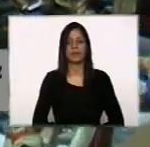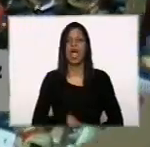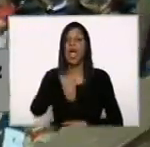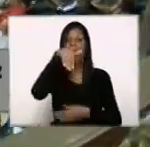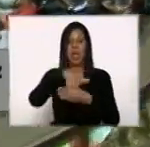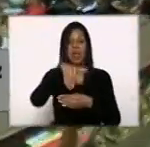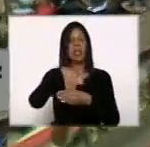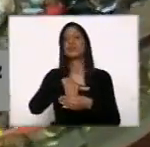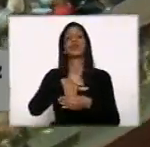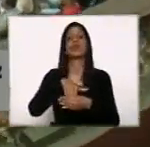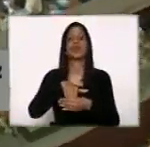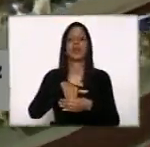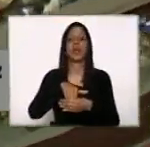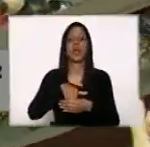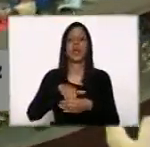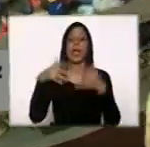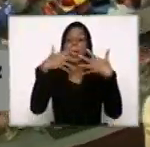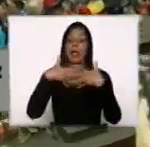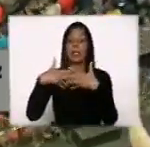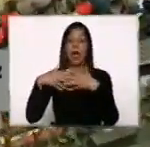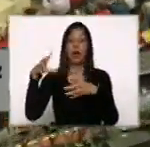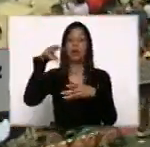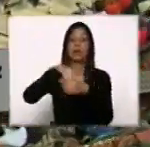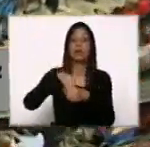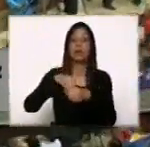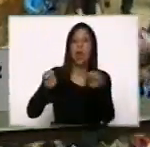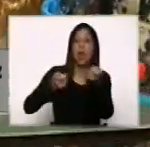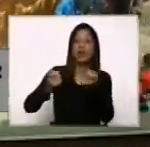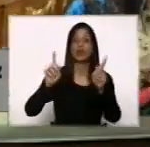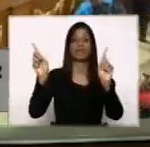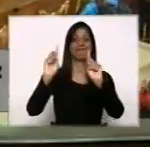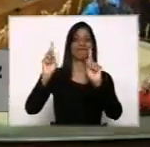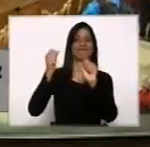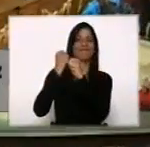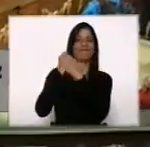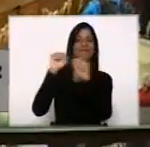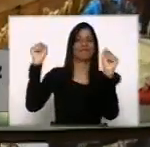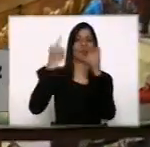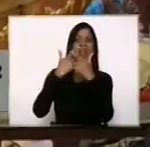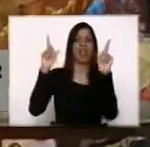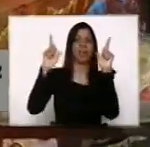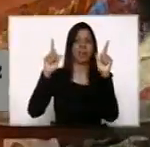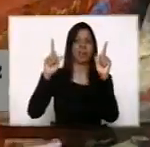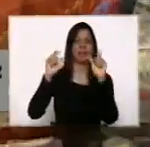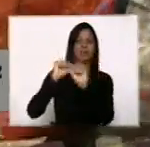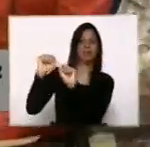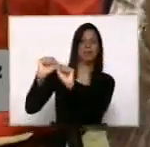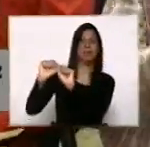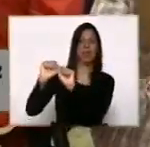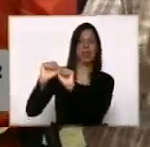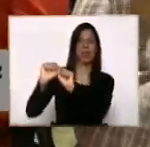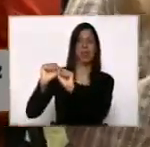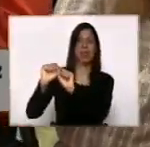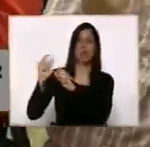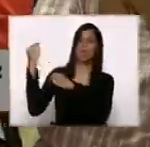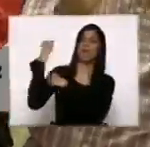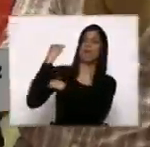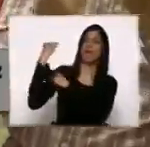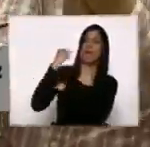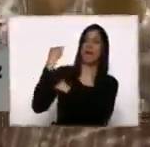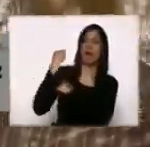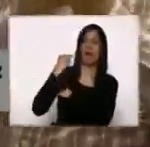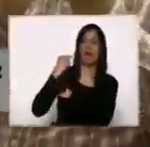Elecciones, aquí no gobierna ningún imperio, No van a venir a darnos lecciones a